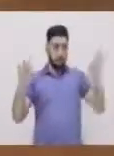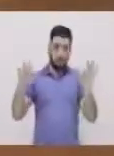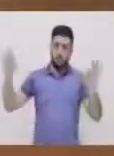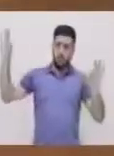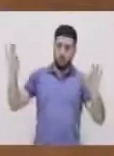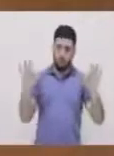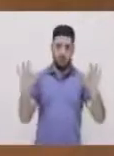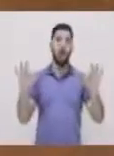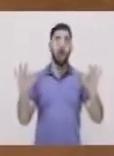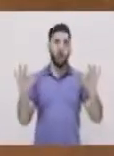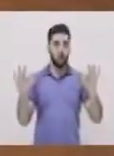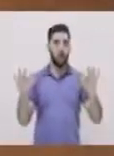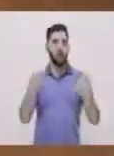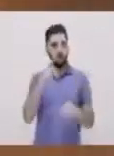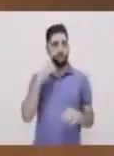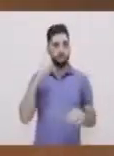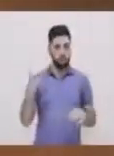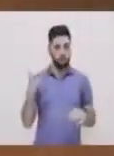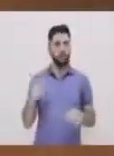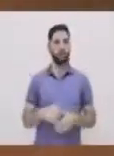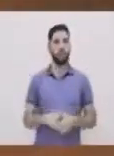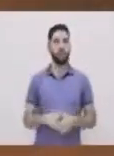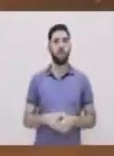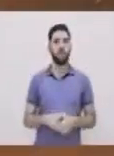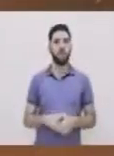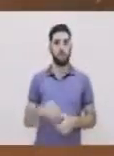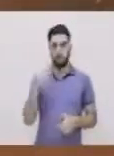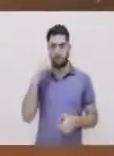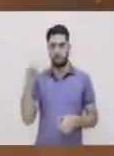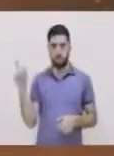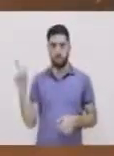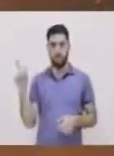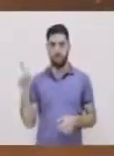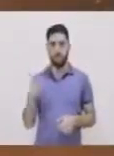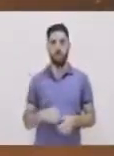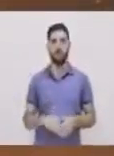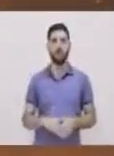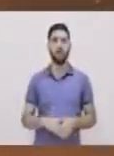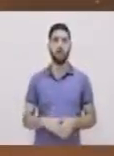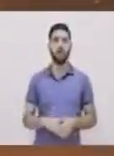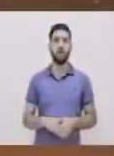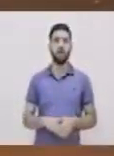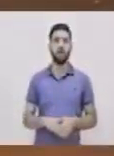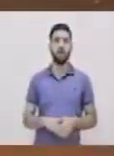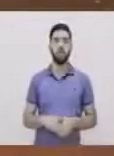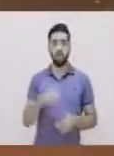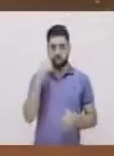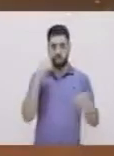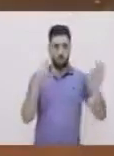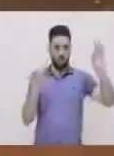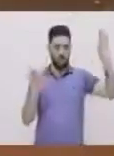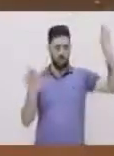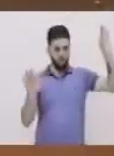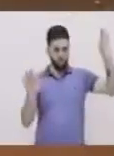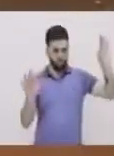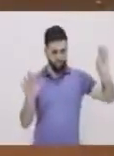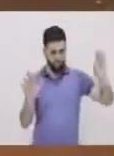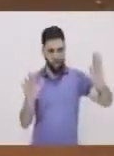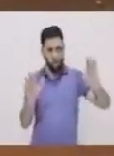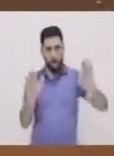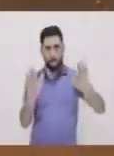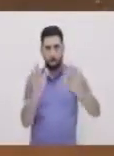sucedió con el otro extremo? Se conservó la cantidad de movimiento. Así como esta llevaba